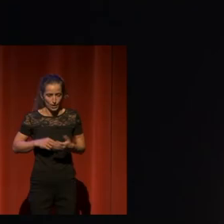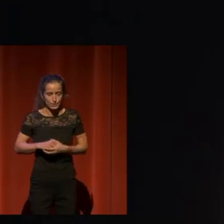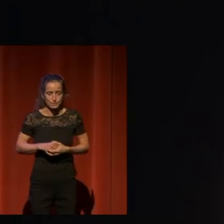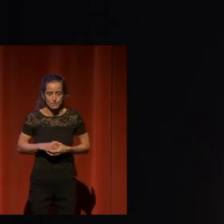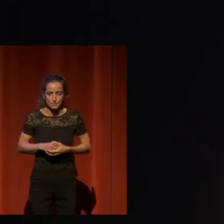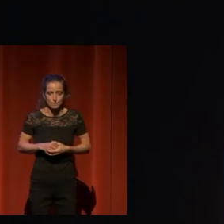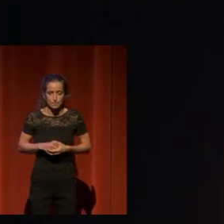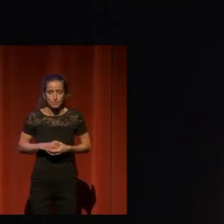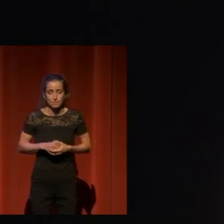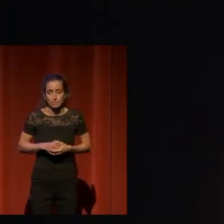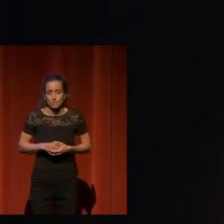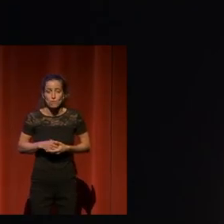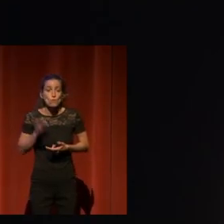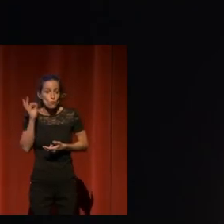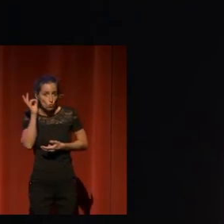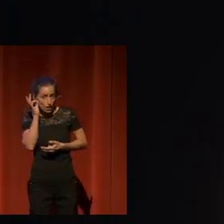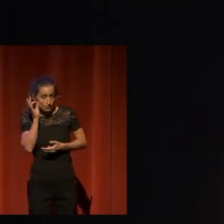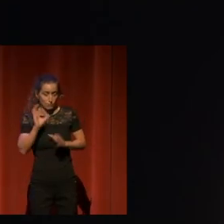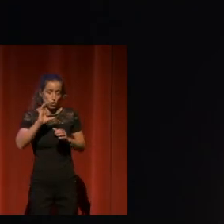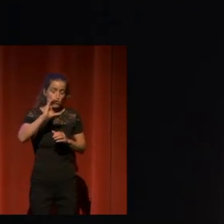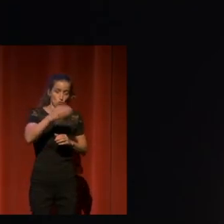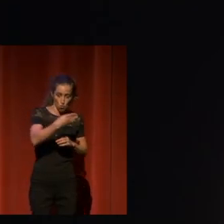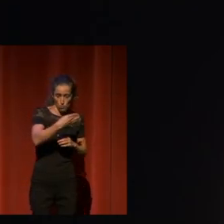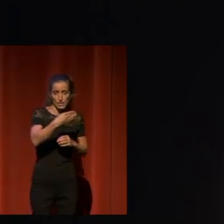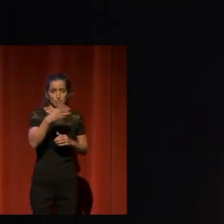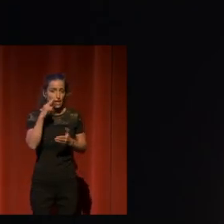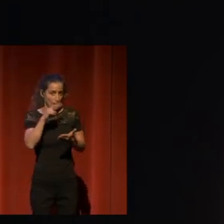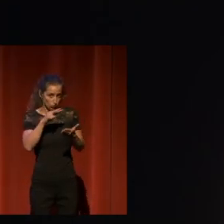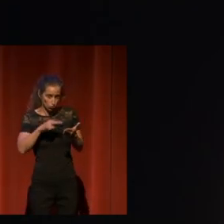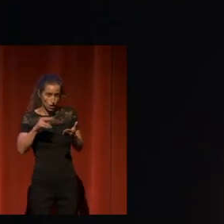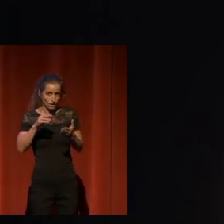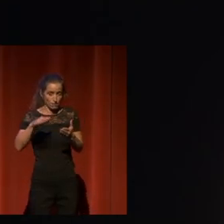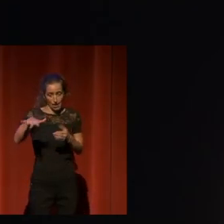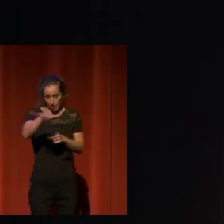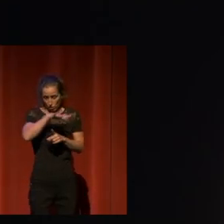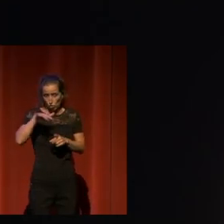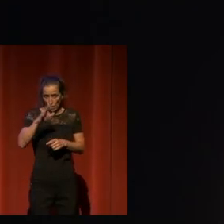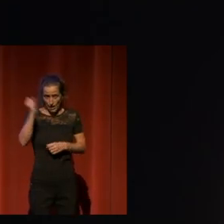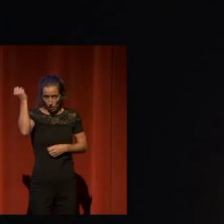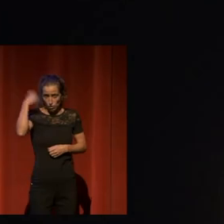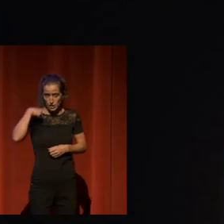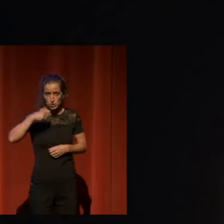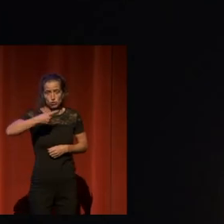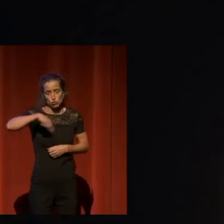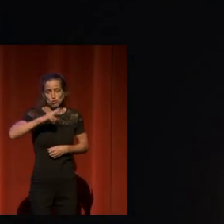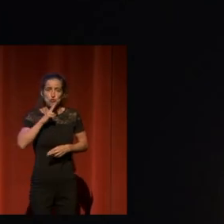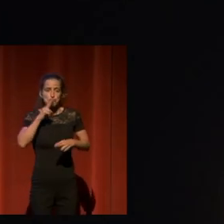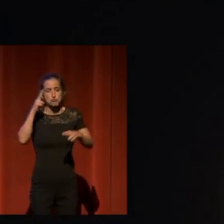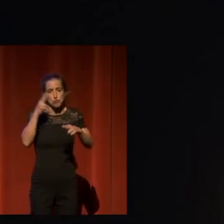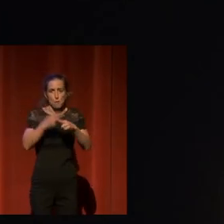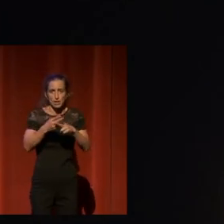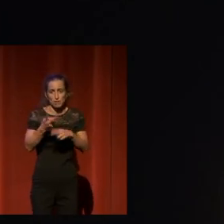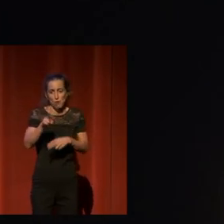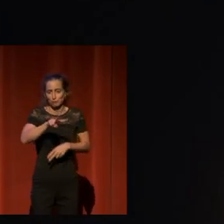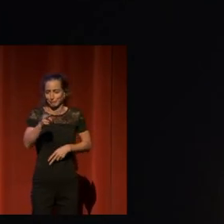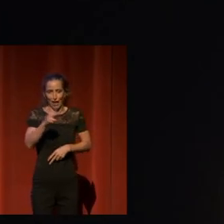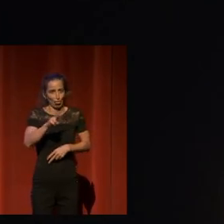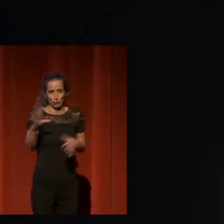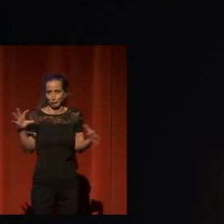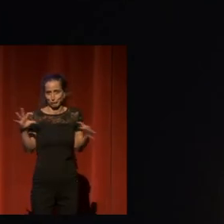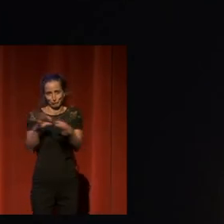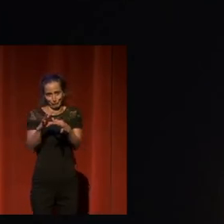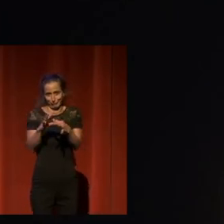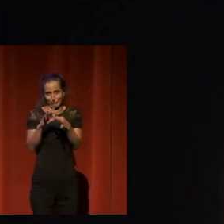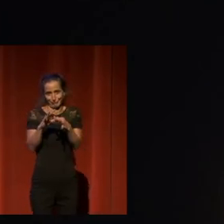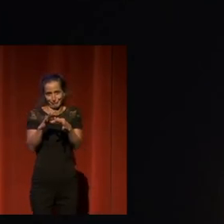forman las mujeres y los clubes de lectura en el entorno rural aragonés lo que hemos definido como un binomio indisoluble, ¿no? Hemos visto